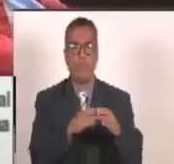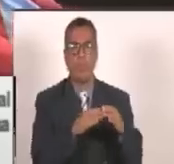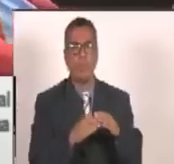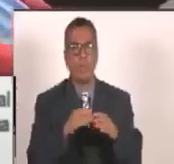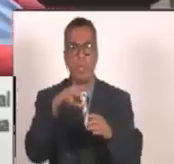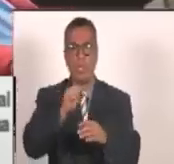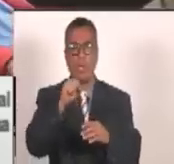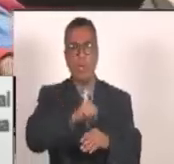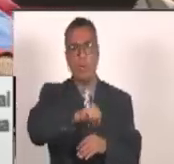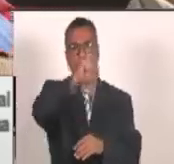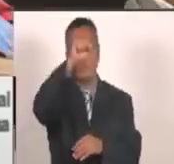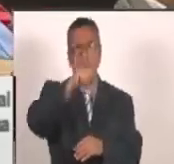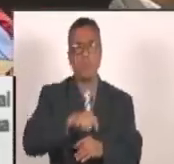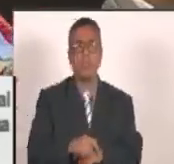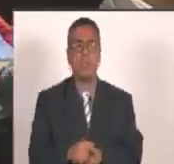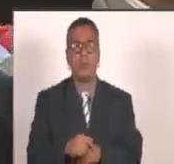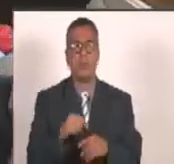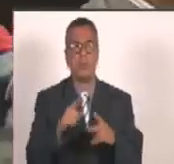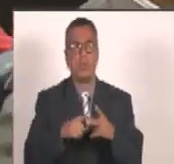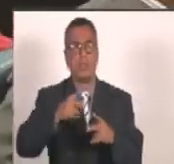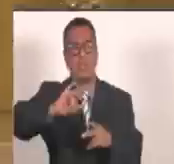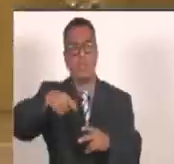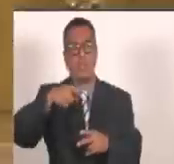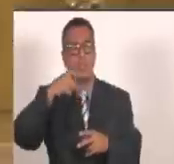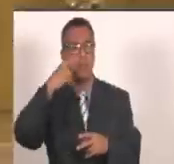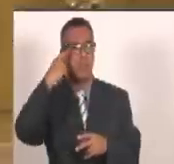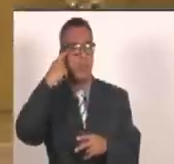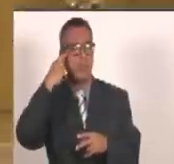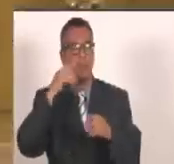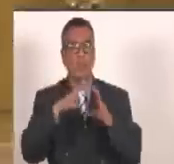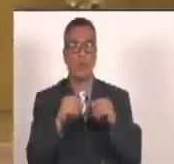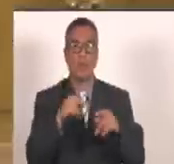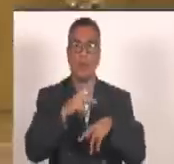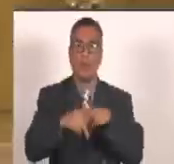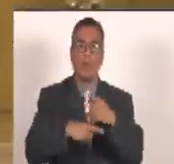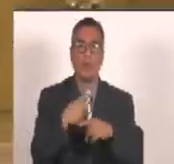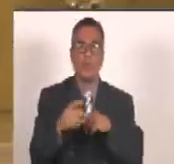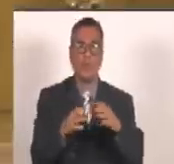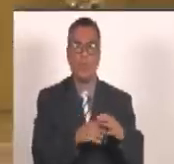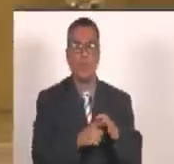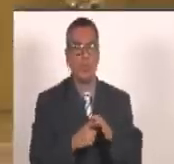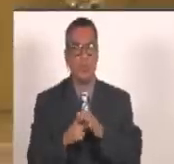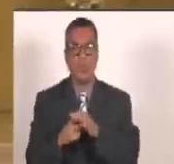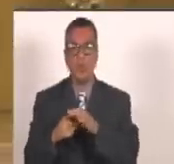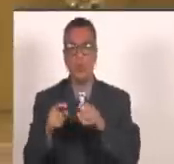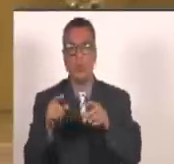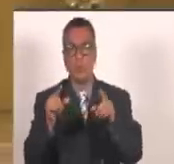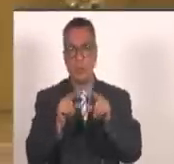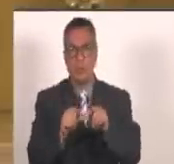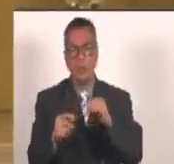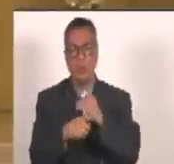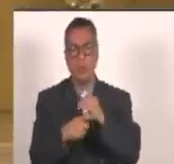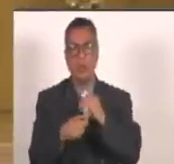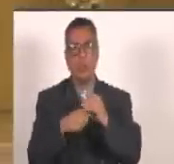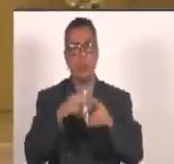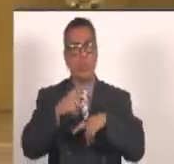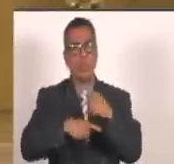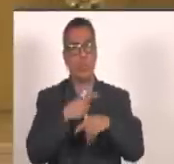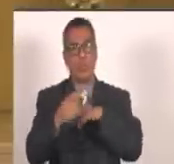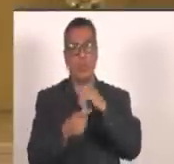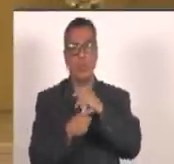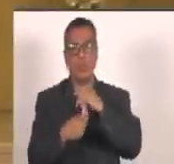de Corea del Sur, de marca japonesa, todos los procesadores, todos los microchips, todo el